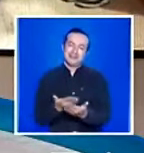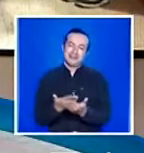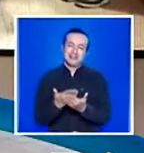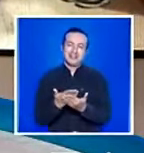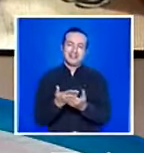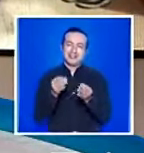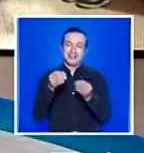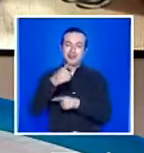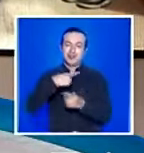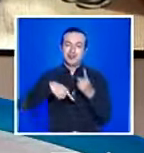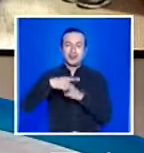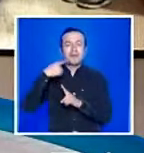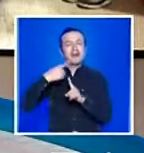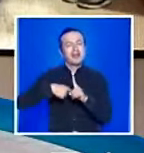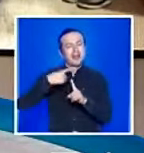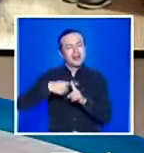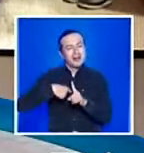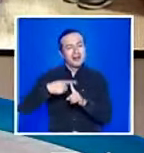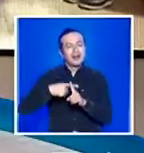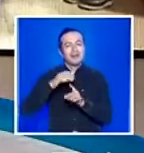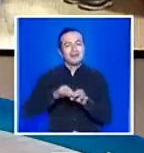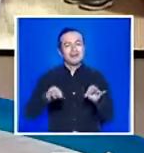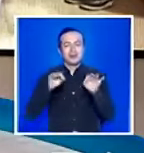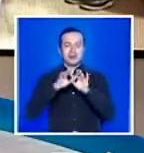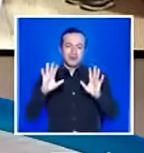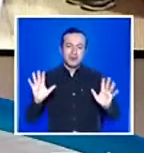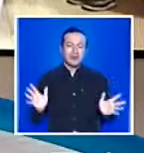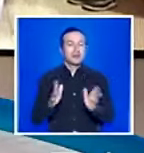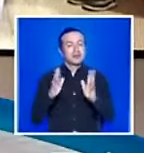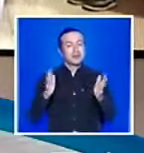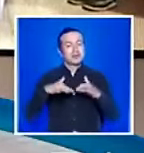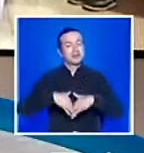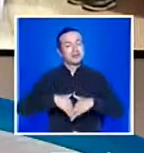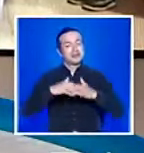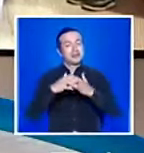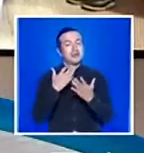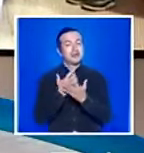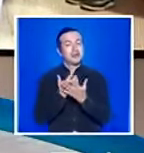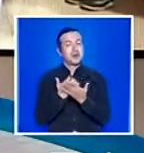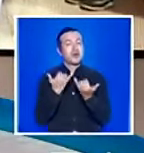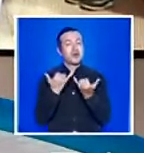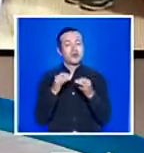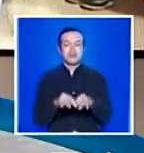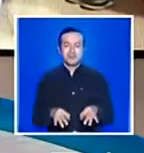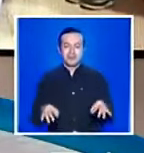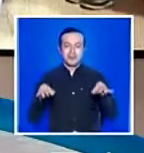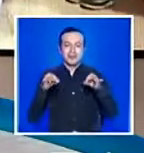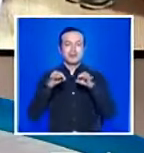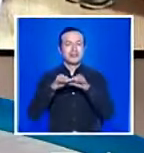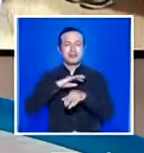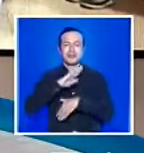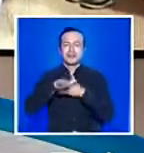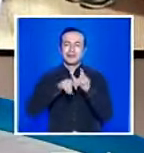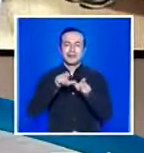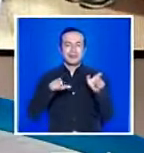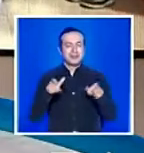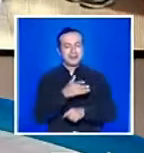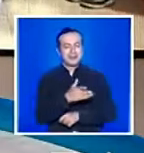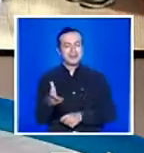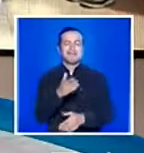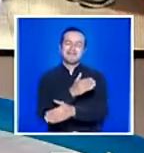todos regresemos a nuestros mercados, por supuesto, fomentemos la reactivación económica en estos momentos que es tan necesario para todos nuestros comerciantes.